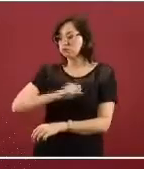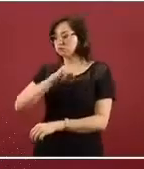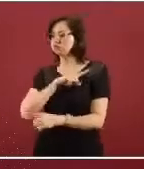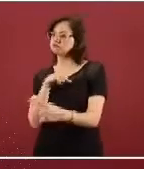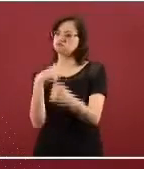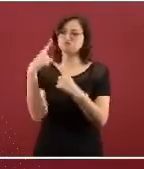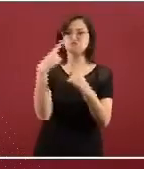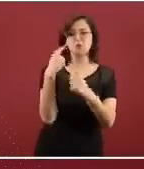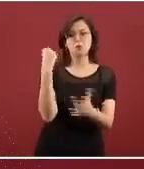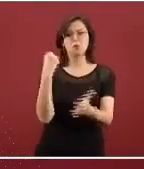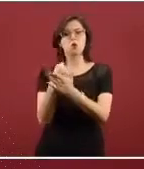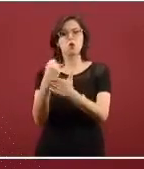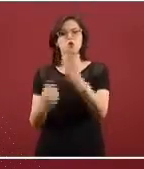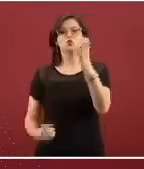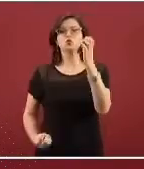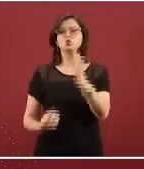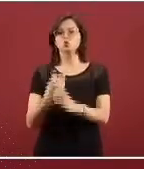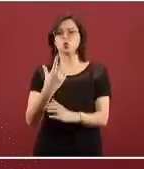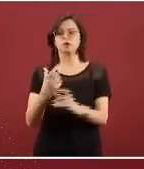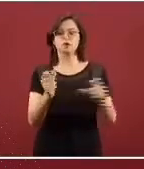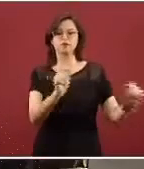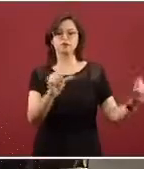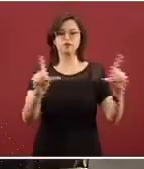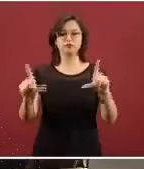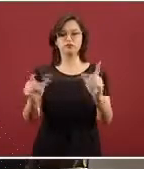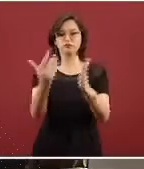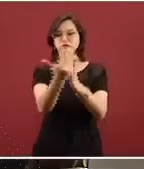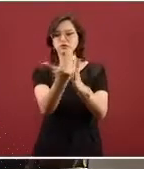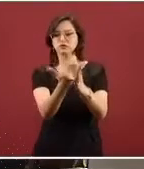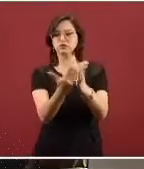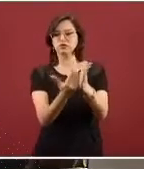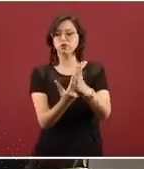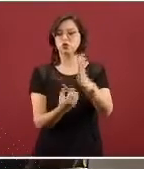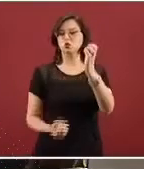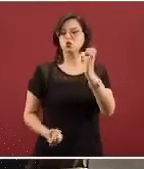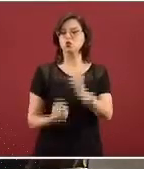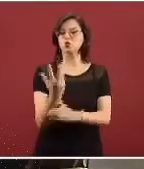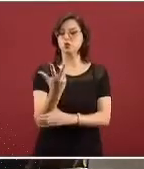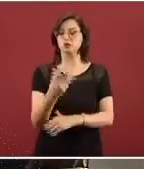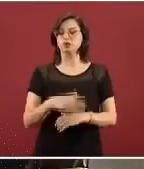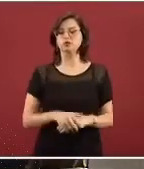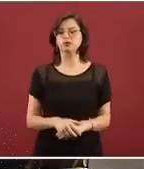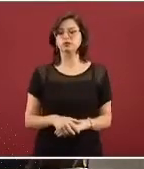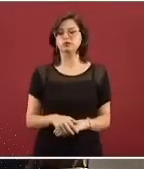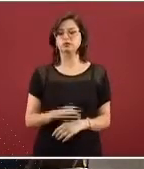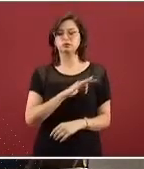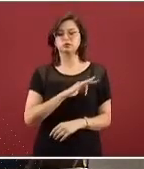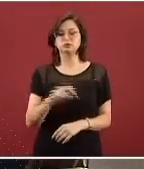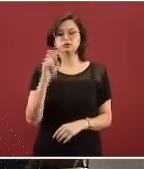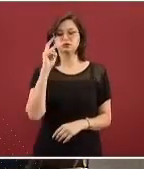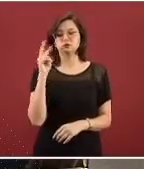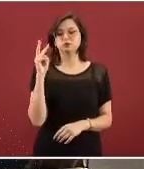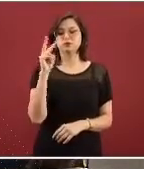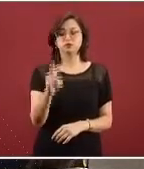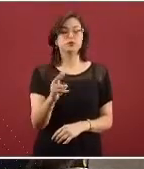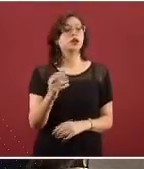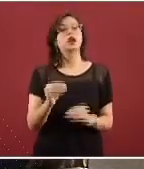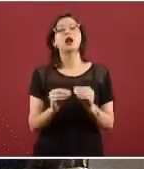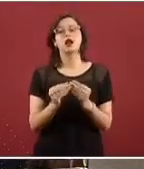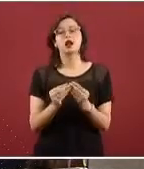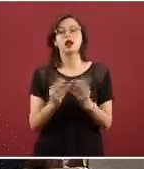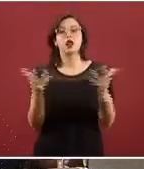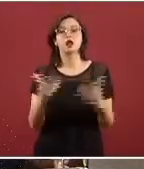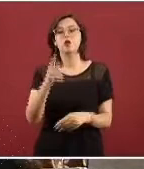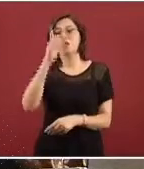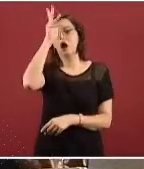Salubridad General. Si me pasan la siguiente, donde están las medidas, por favor, para que las vean. Esto va a salir publicado, desde luego,